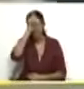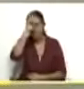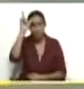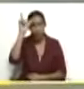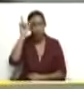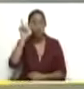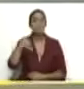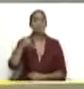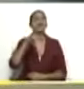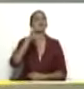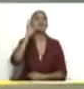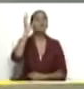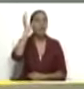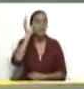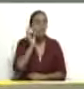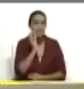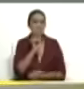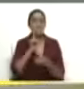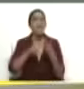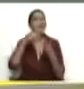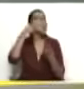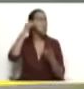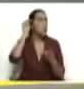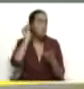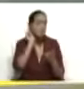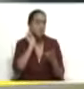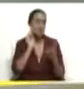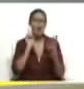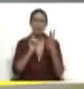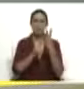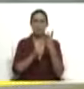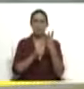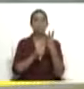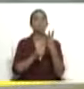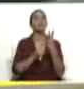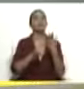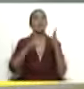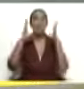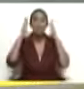Caprile, la Machado, el Ledesma!